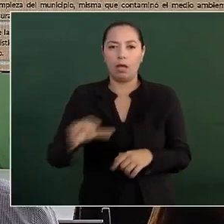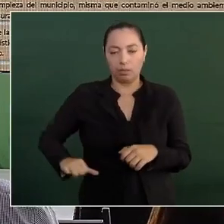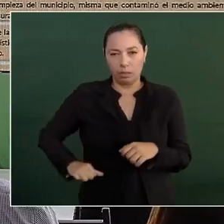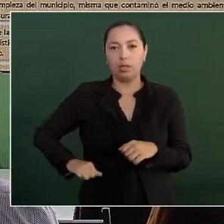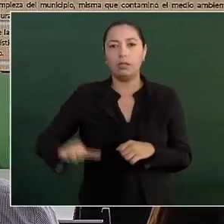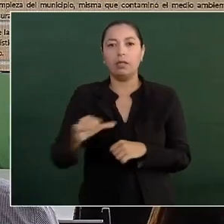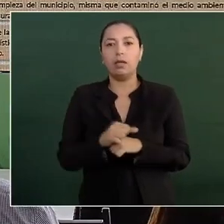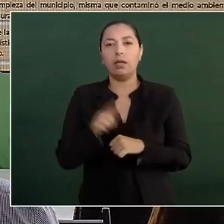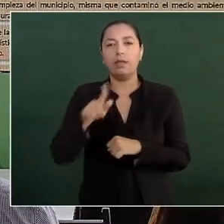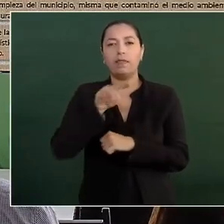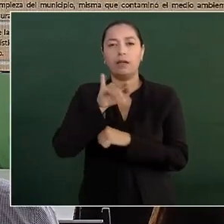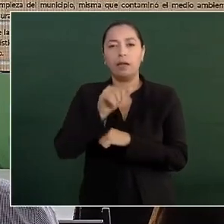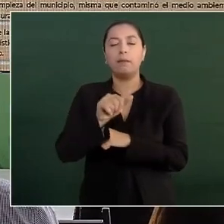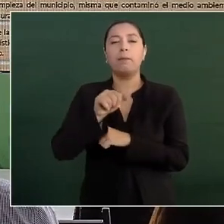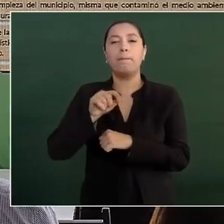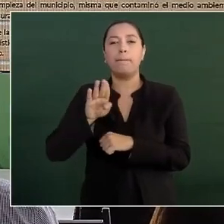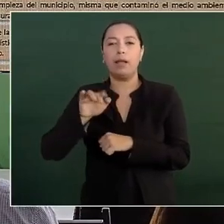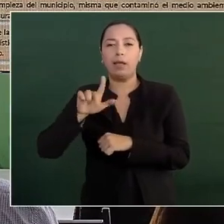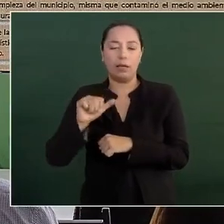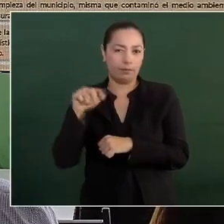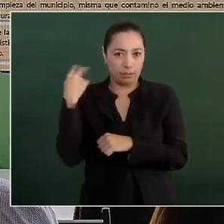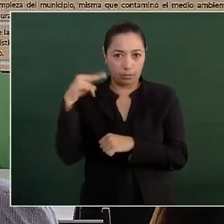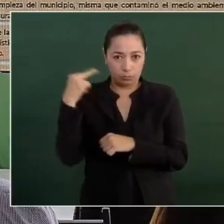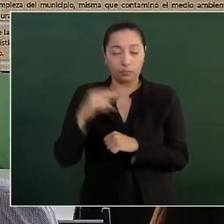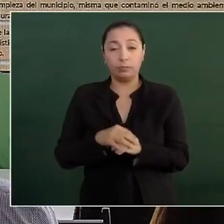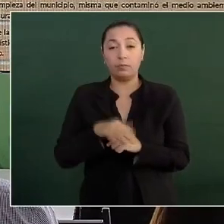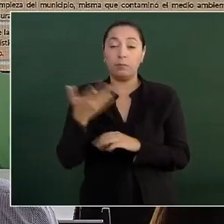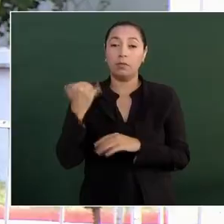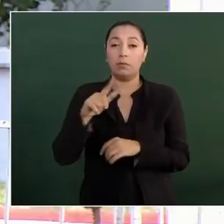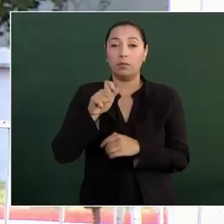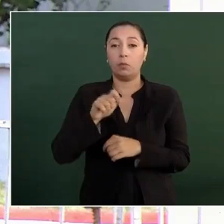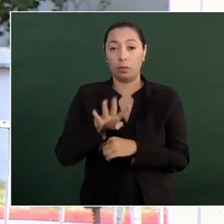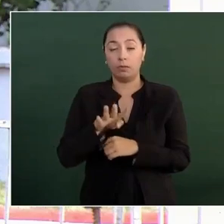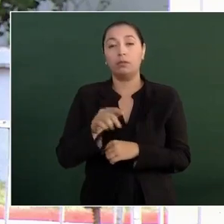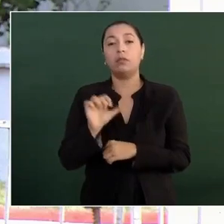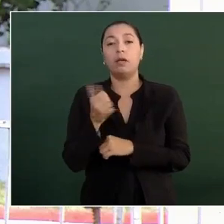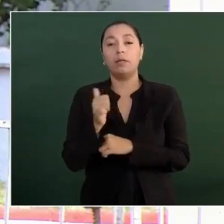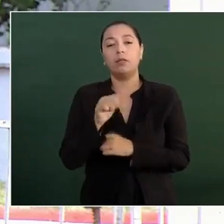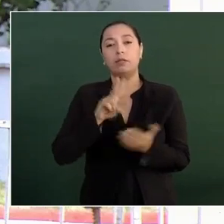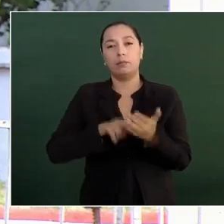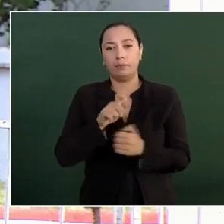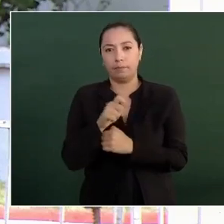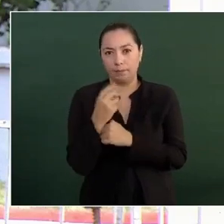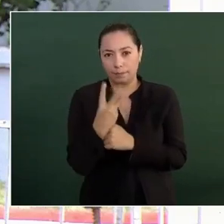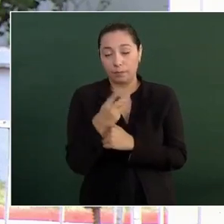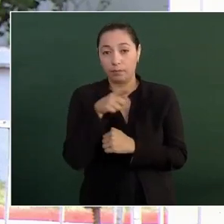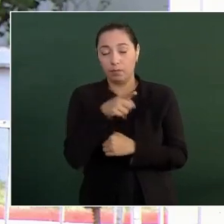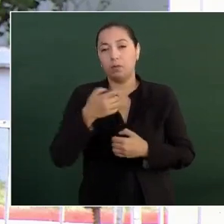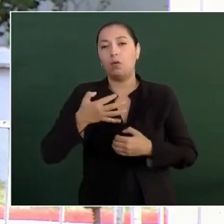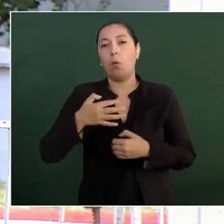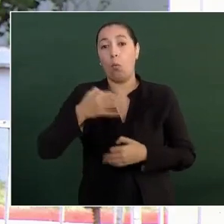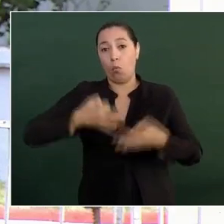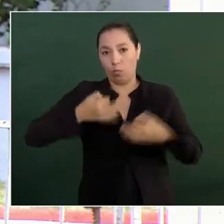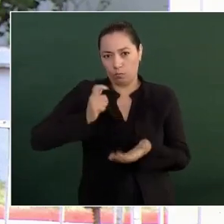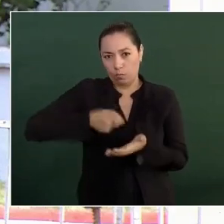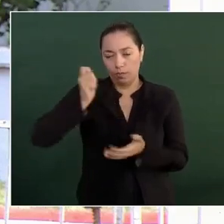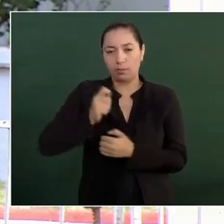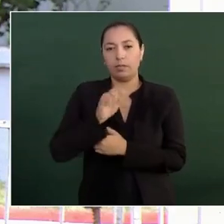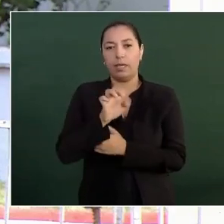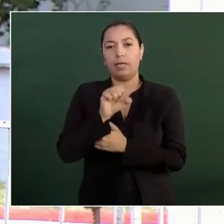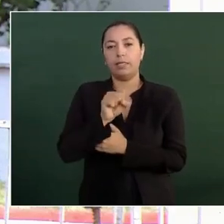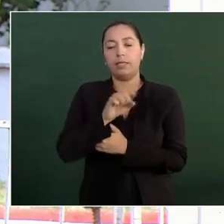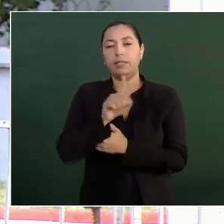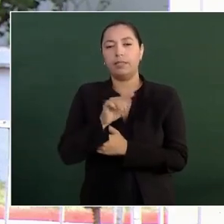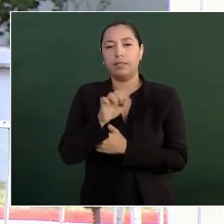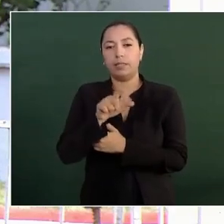Veracruz. El 24 de abril del 2023, el juez José Ezequiel